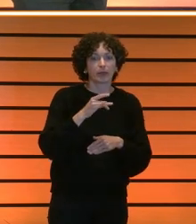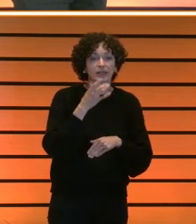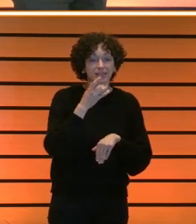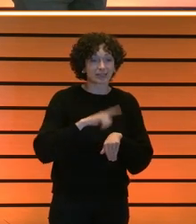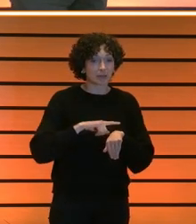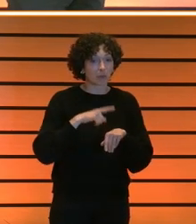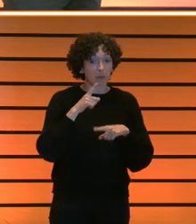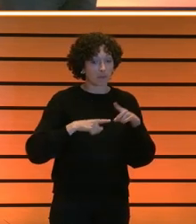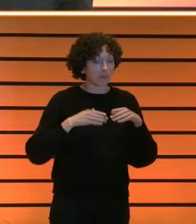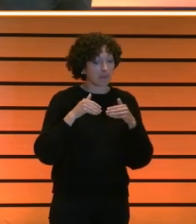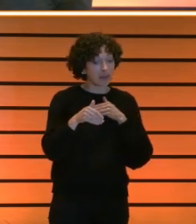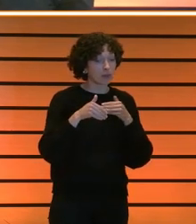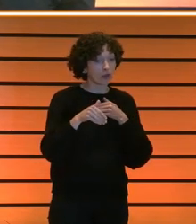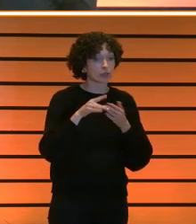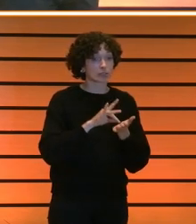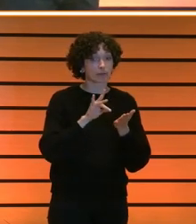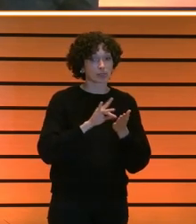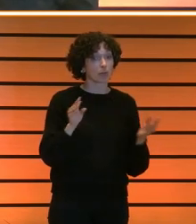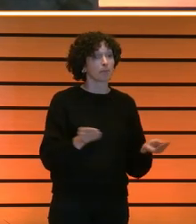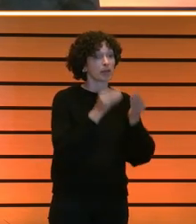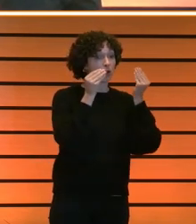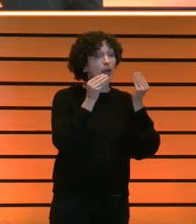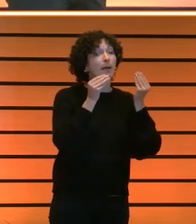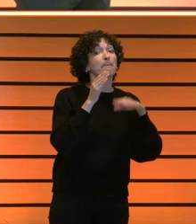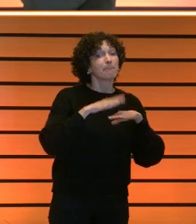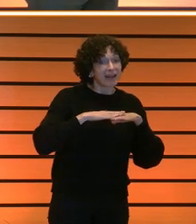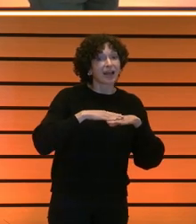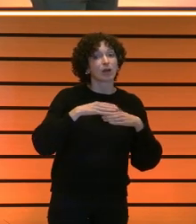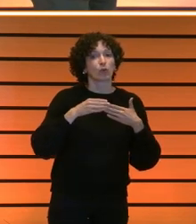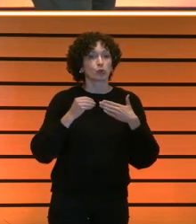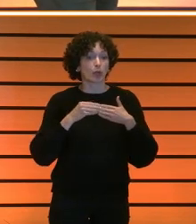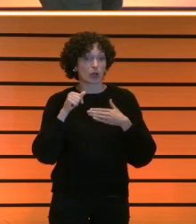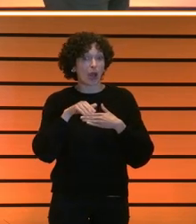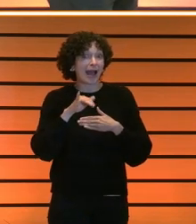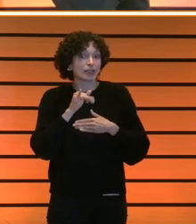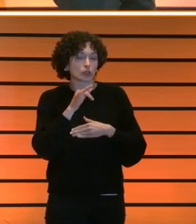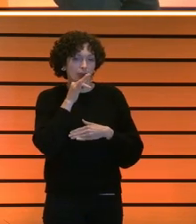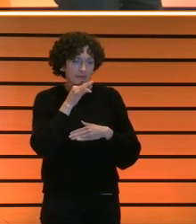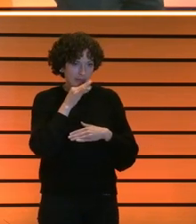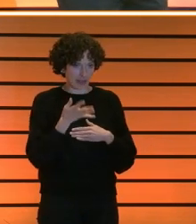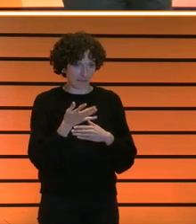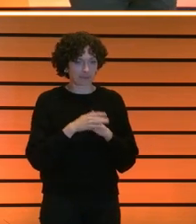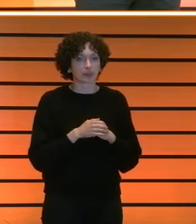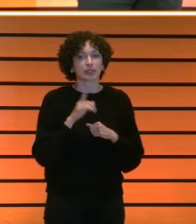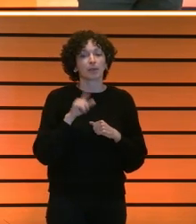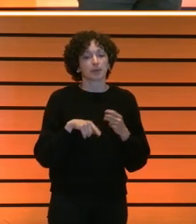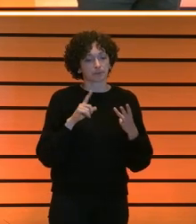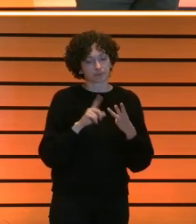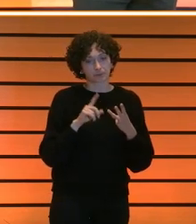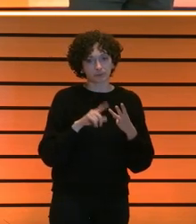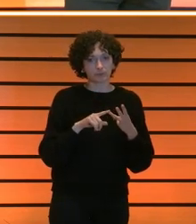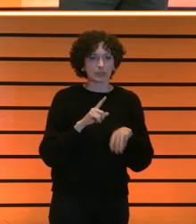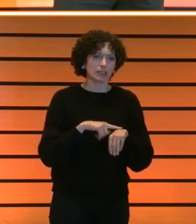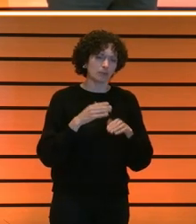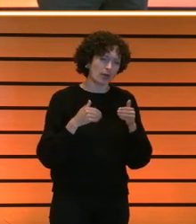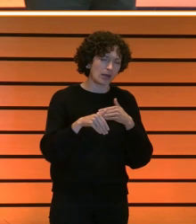se consigue mejores servicios para usuarios que todavía no tienes luego hay una mirada de horizonte de más largo